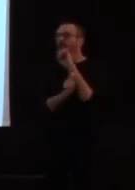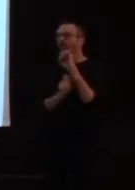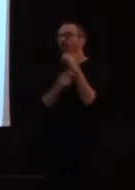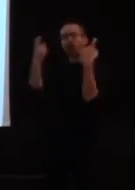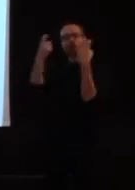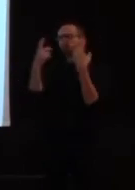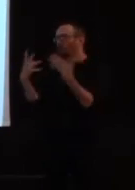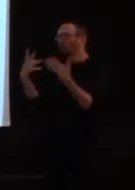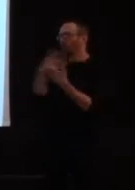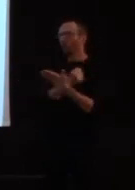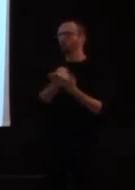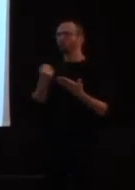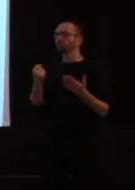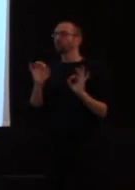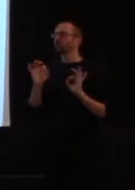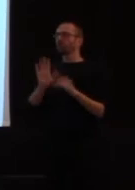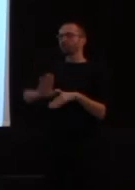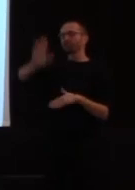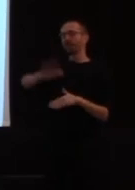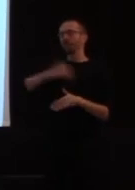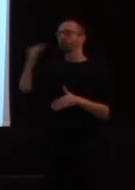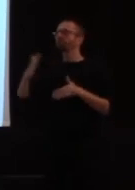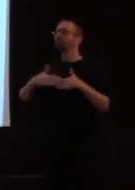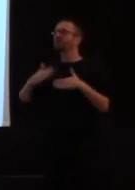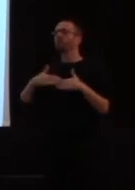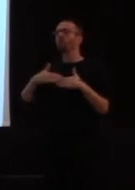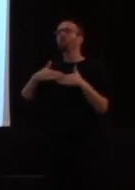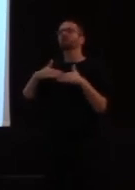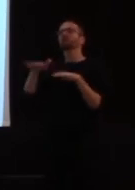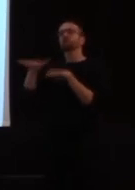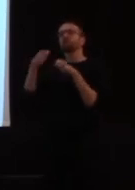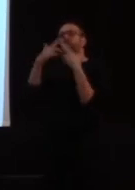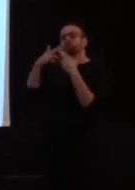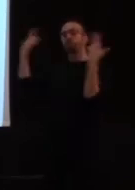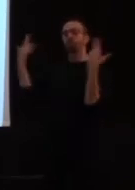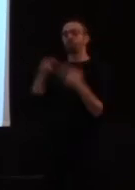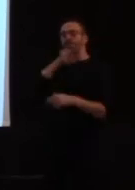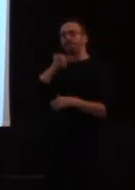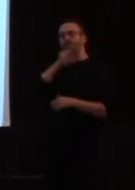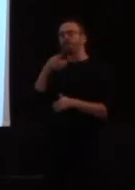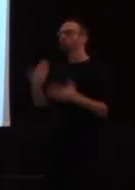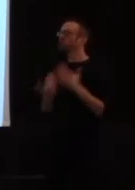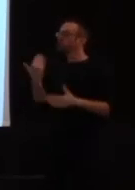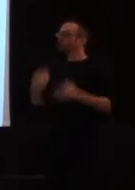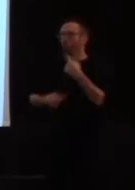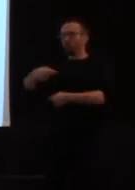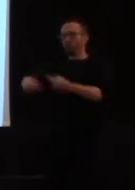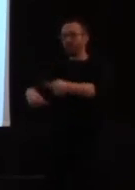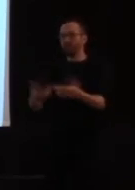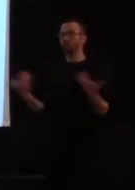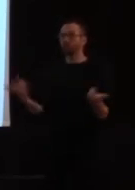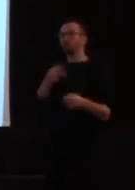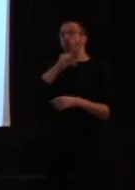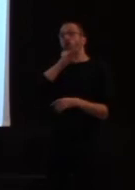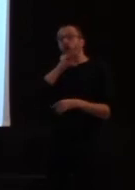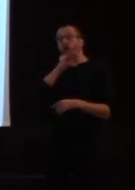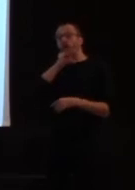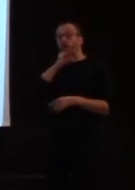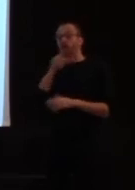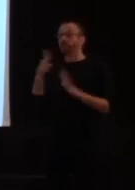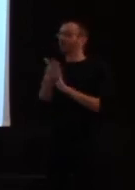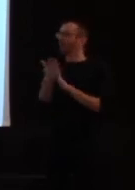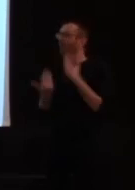alumnos tengan un espacio para poder intervenir ante todos. Todos, siempre, cada día. De manera que la expresión oral sea